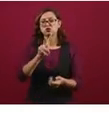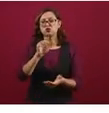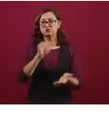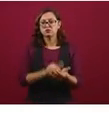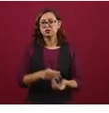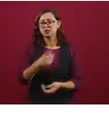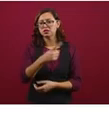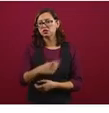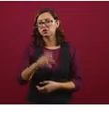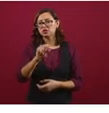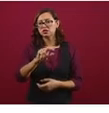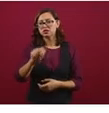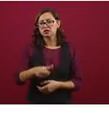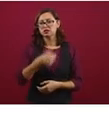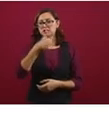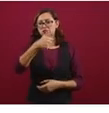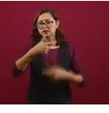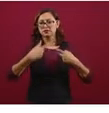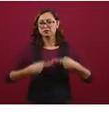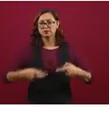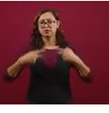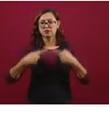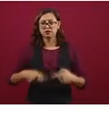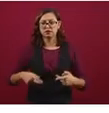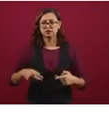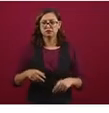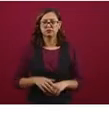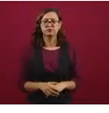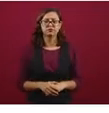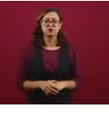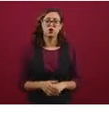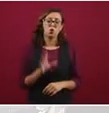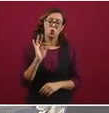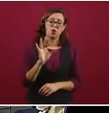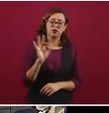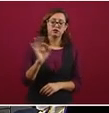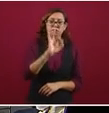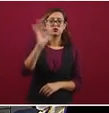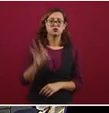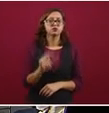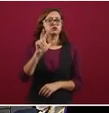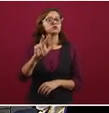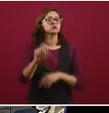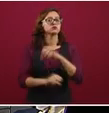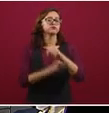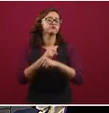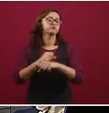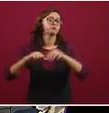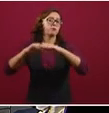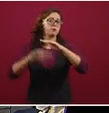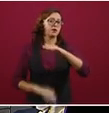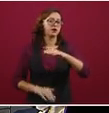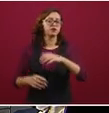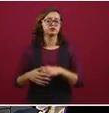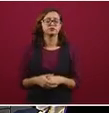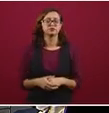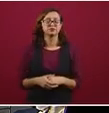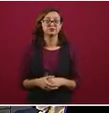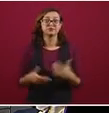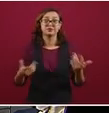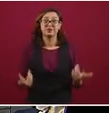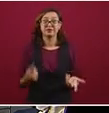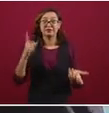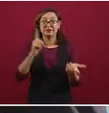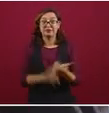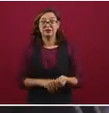personas, en donde casi el 40% son menores de edad, en condiciones que ponen en